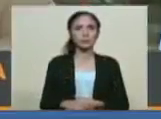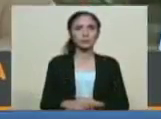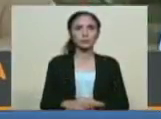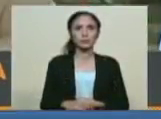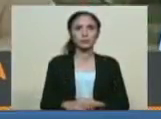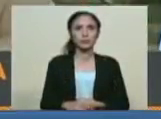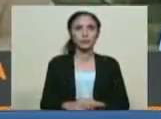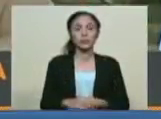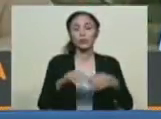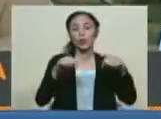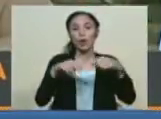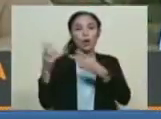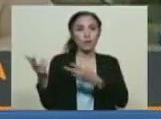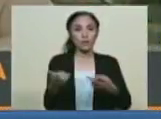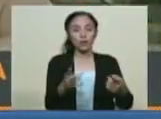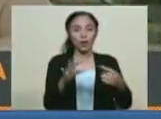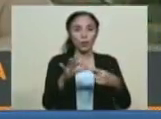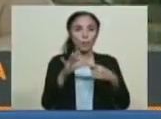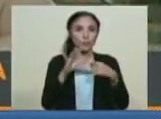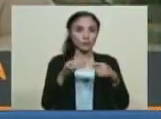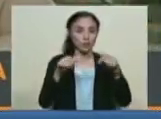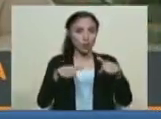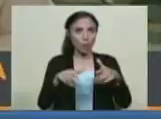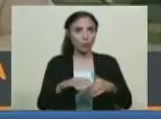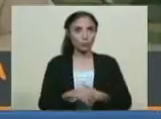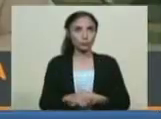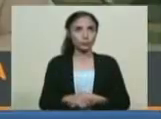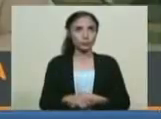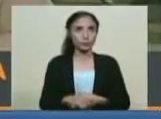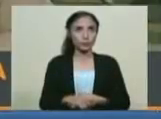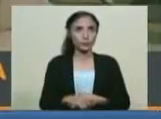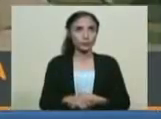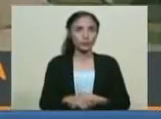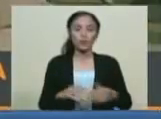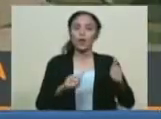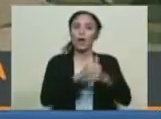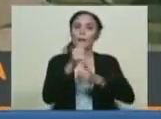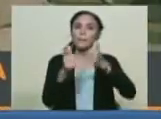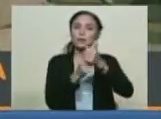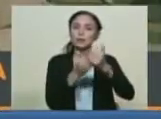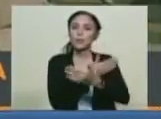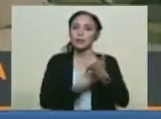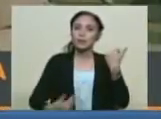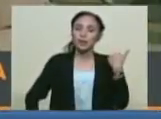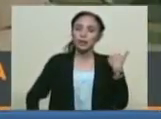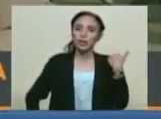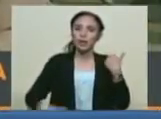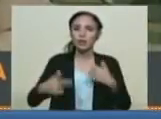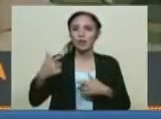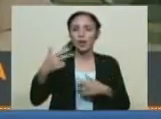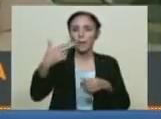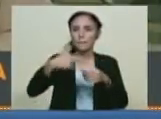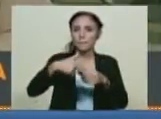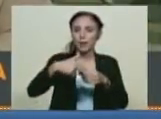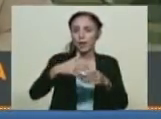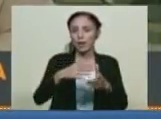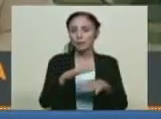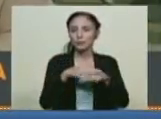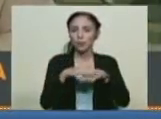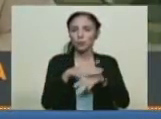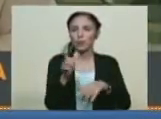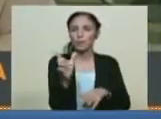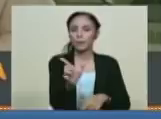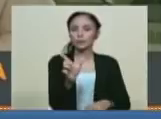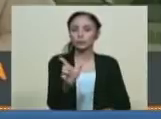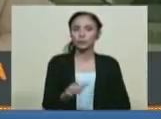Tenemos un invitado especial del oriente del país, vicepresidente del Partido Socialista Unido de Venezuela para la región oriental.